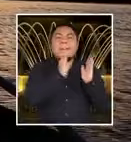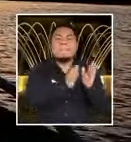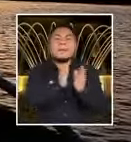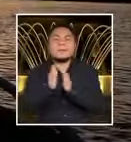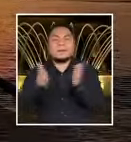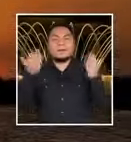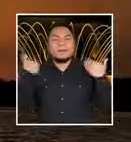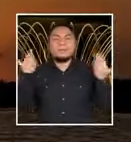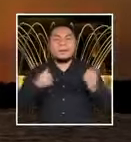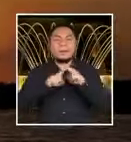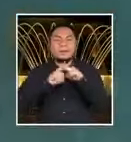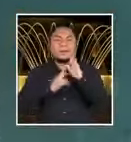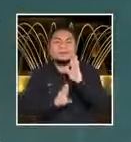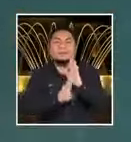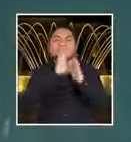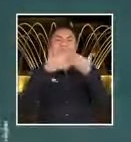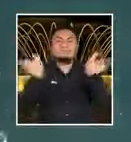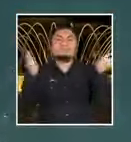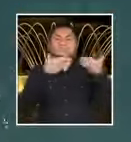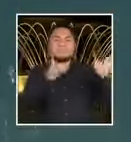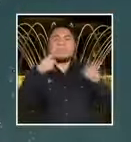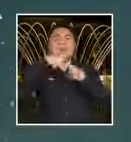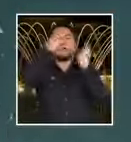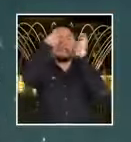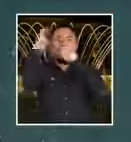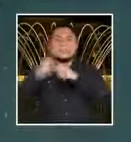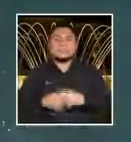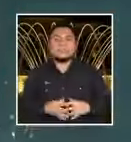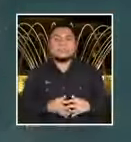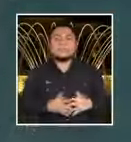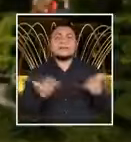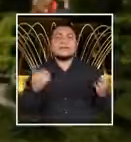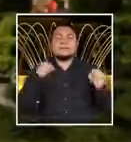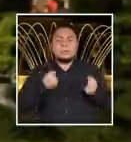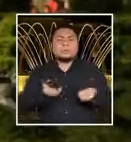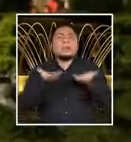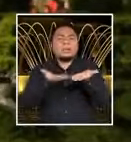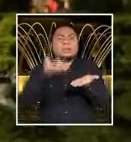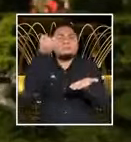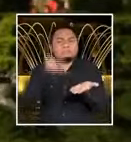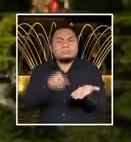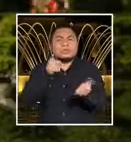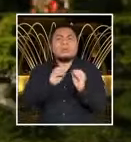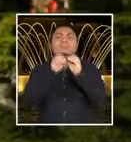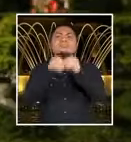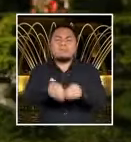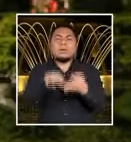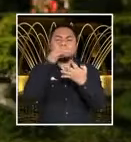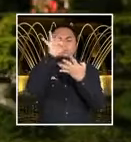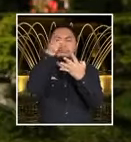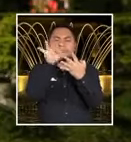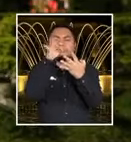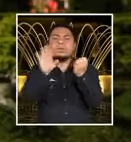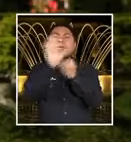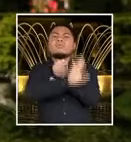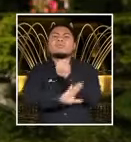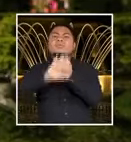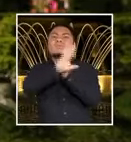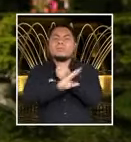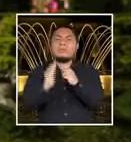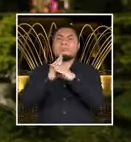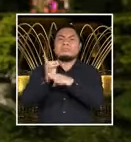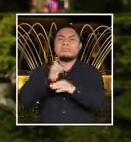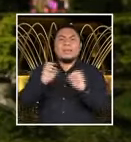preparando para la reactivación del turismo, asegurando e implementando los protocolos